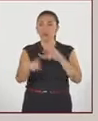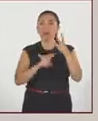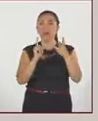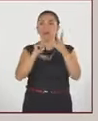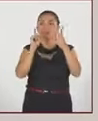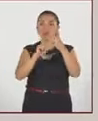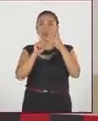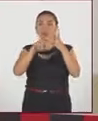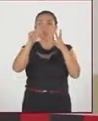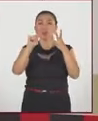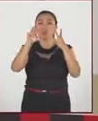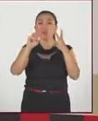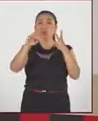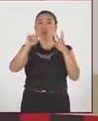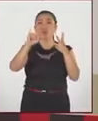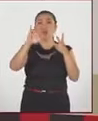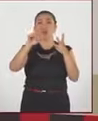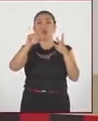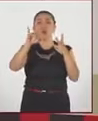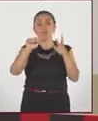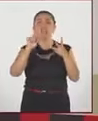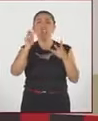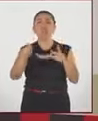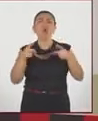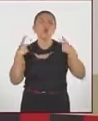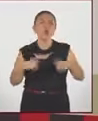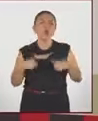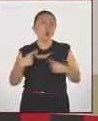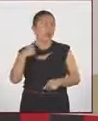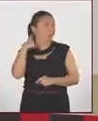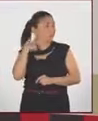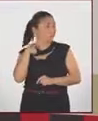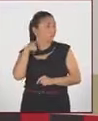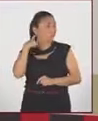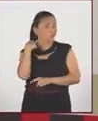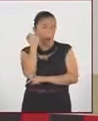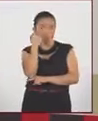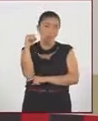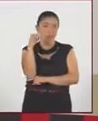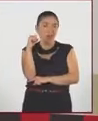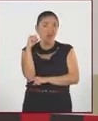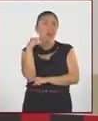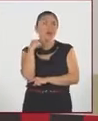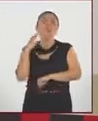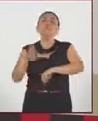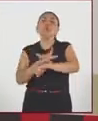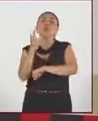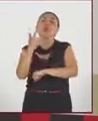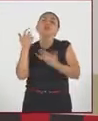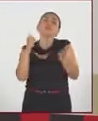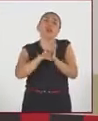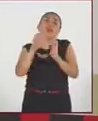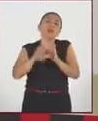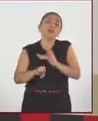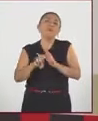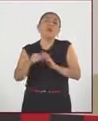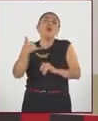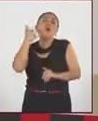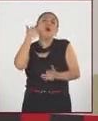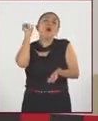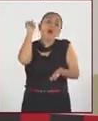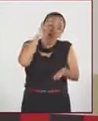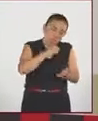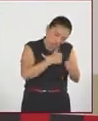que bueno, no es otra cosa más que el dolor en el cuello muscular secundario tal vez a uso prolongado de dispositivos o